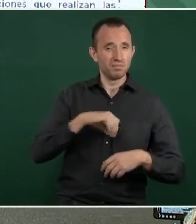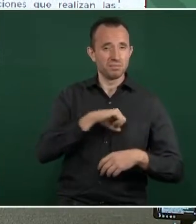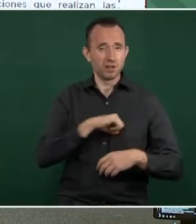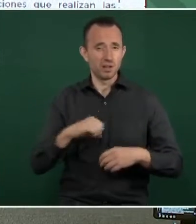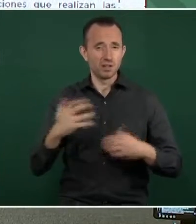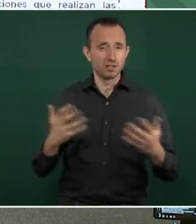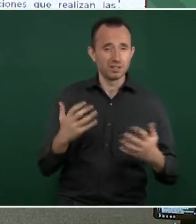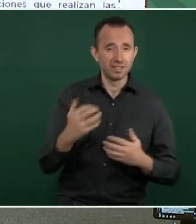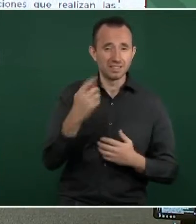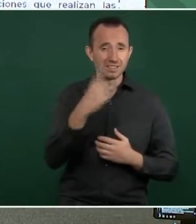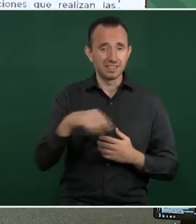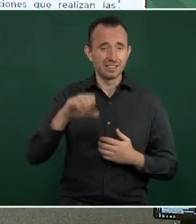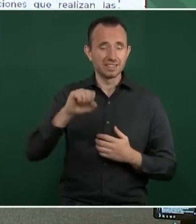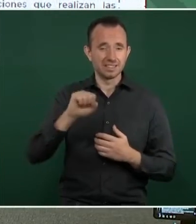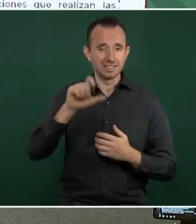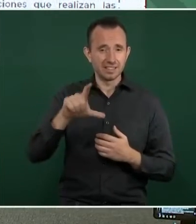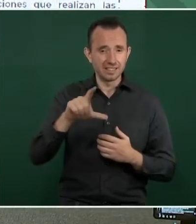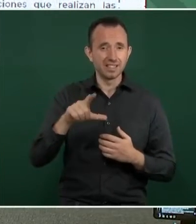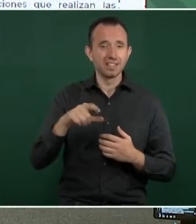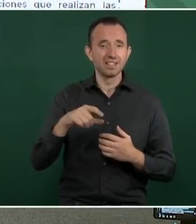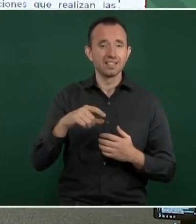Sin disparar un tiro,